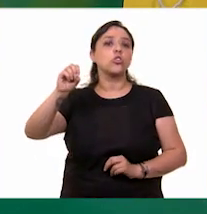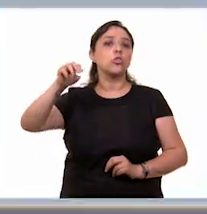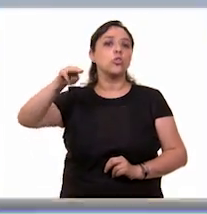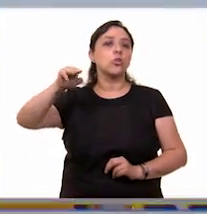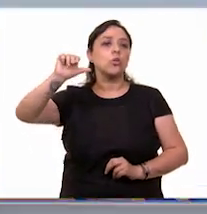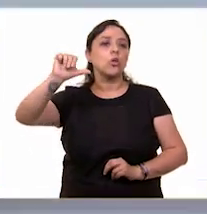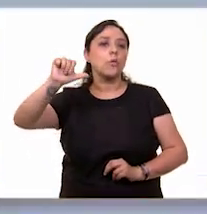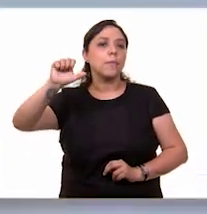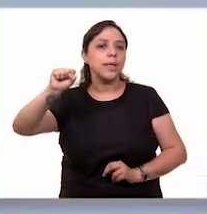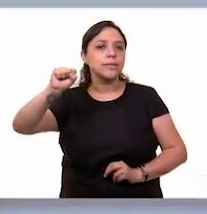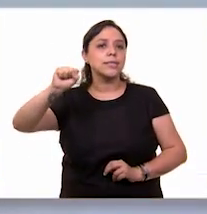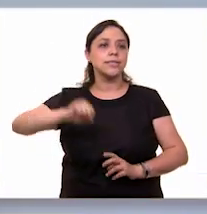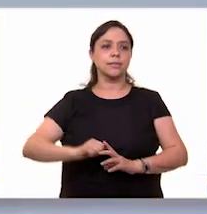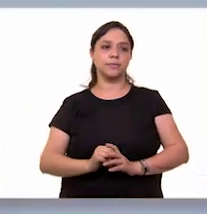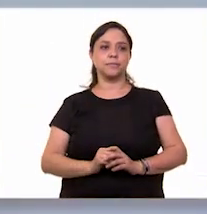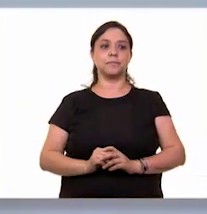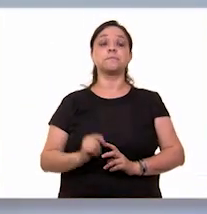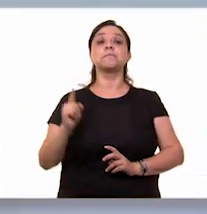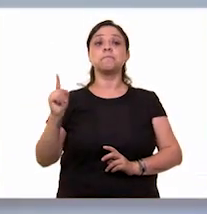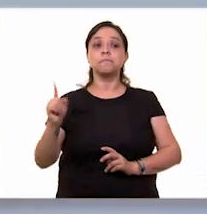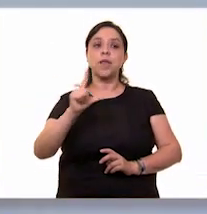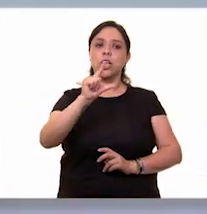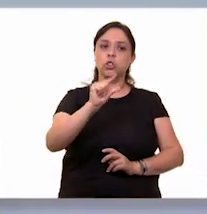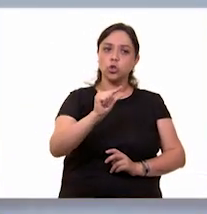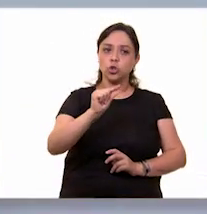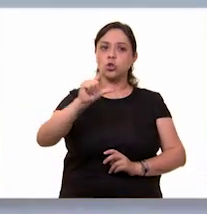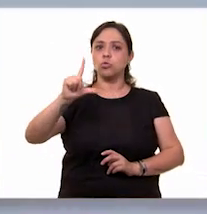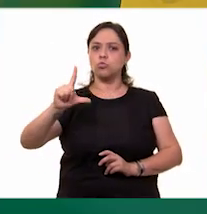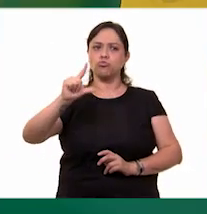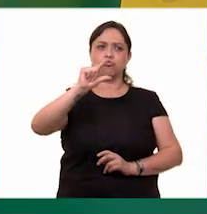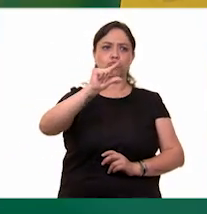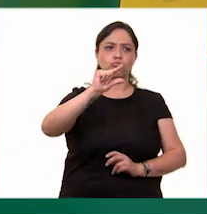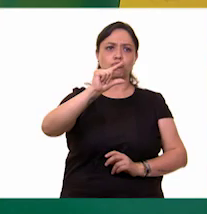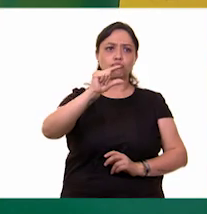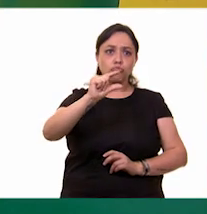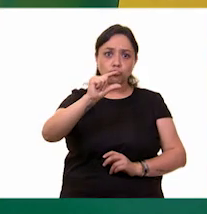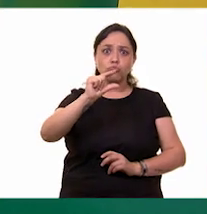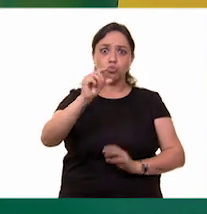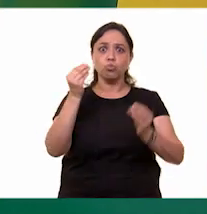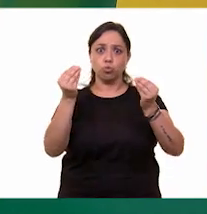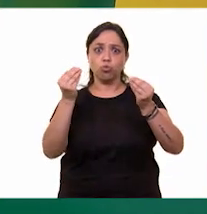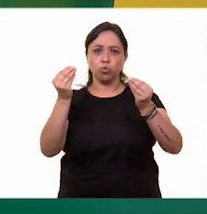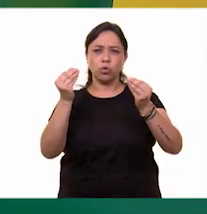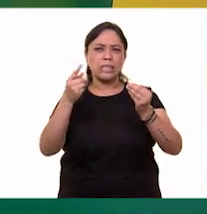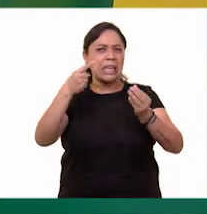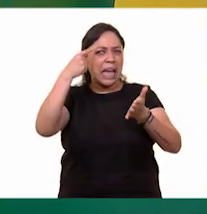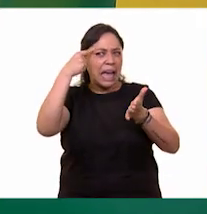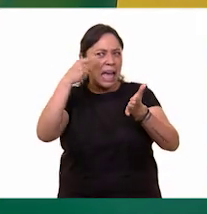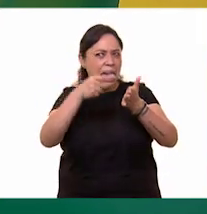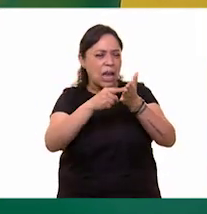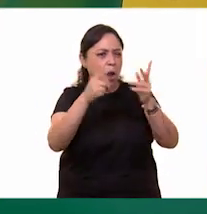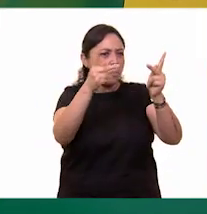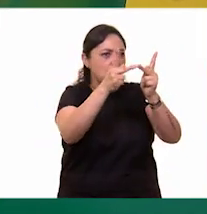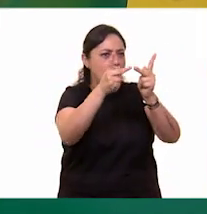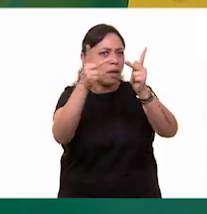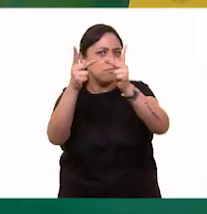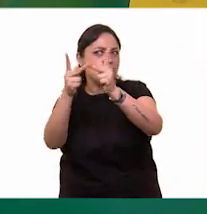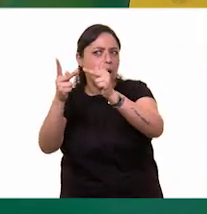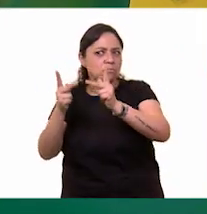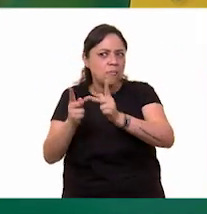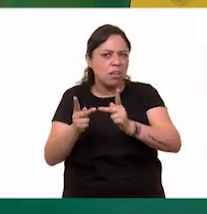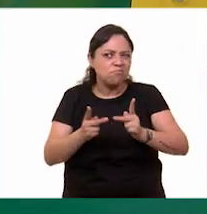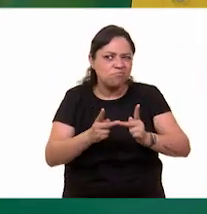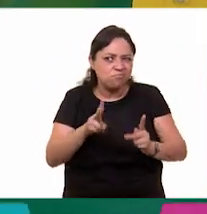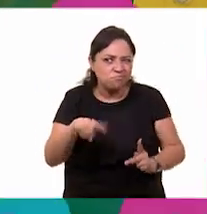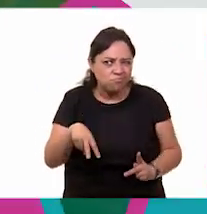ver, aquí él tiene también triángulos, muchos. Pero creo que son del mismo tamaño, ¿verdad? Son del